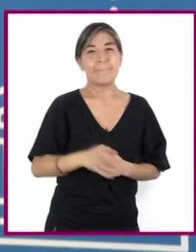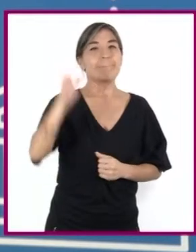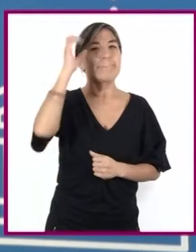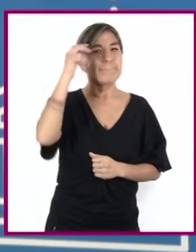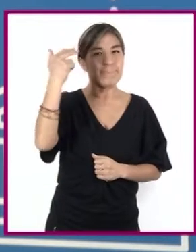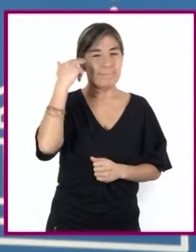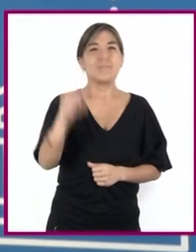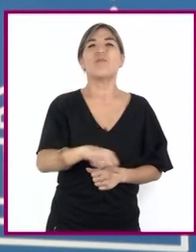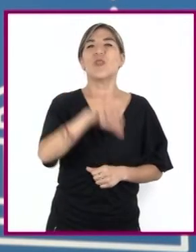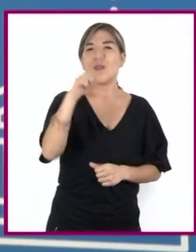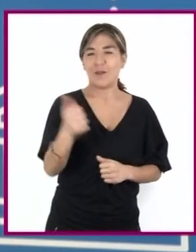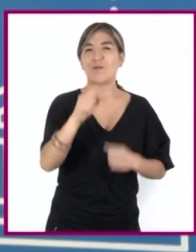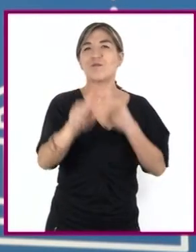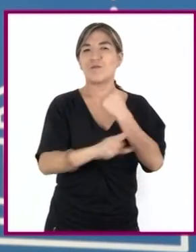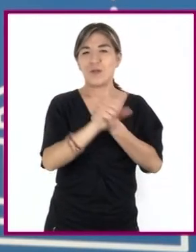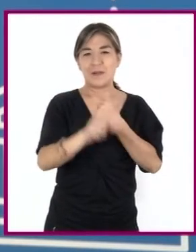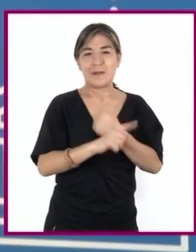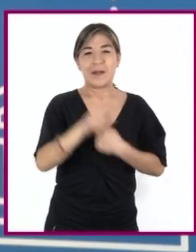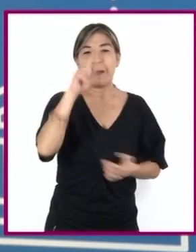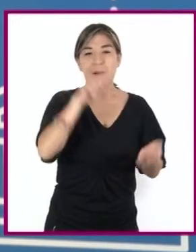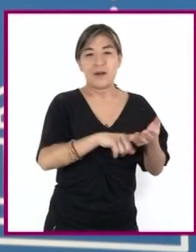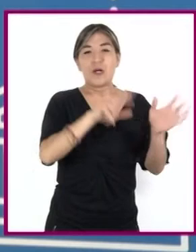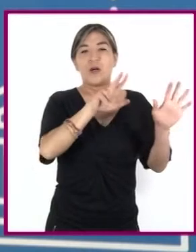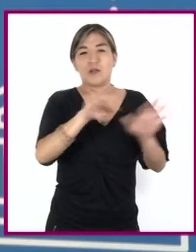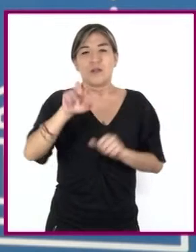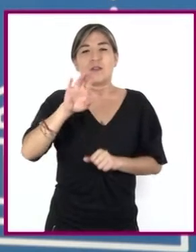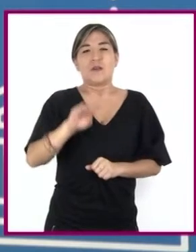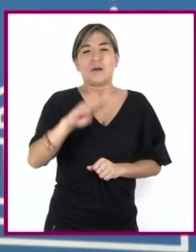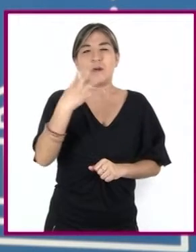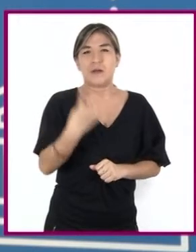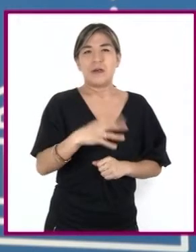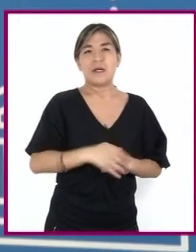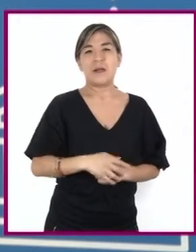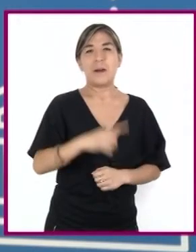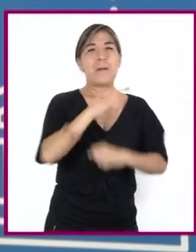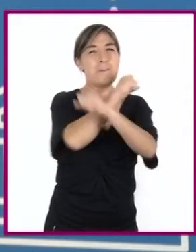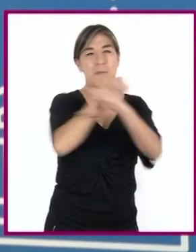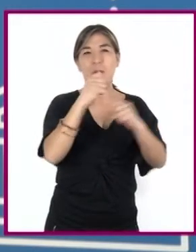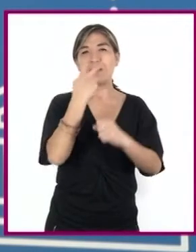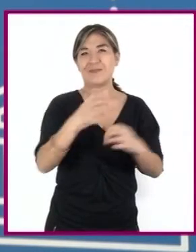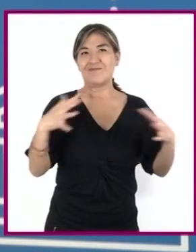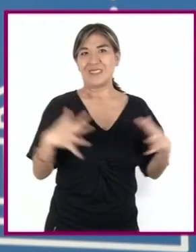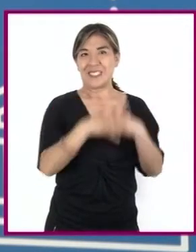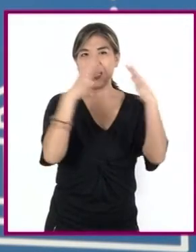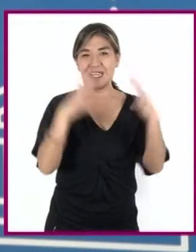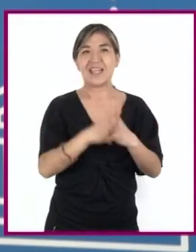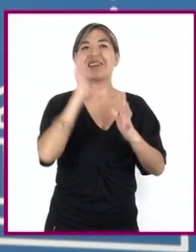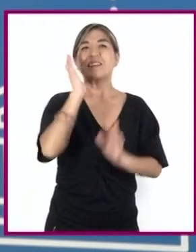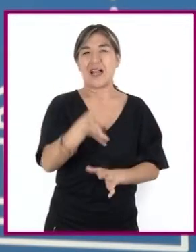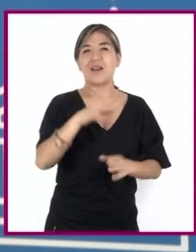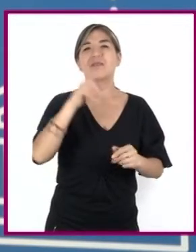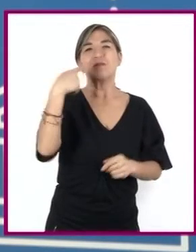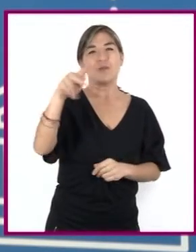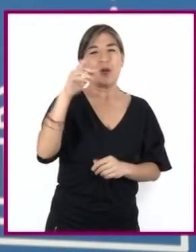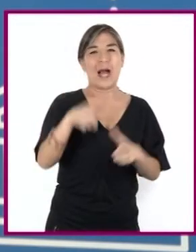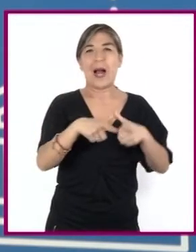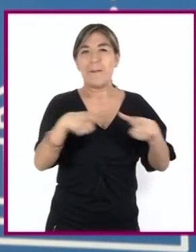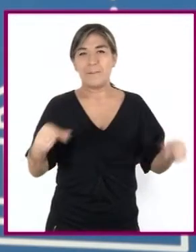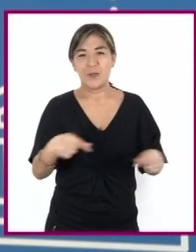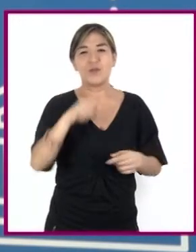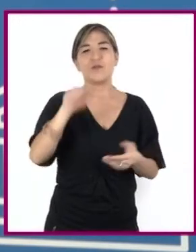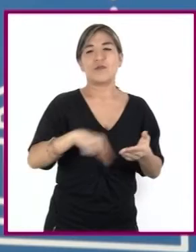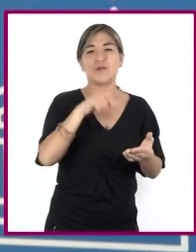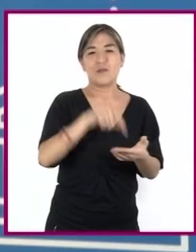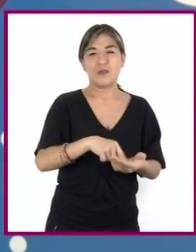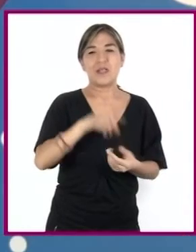enfrentaría otro conflicto. En 1894 estalló la guerra contra Japón por el control de Taiwán y algunas